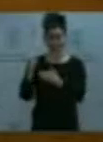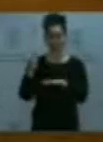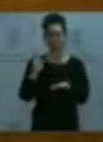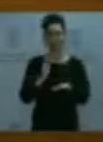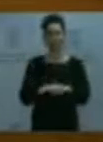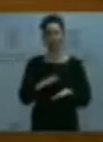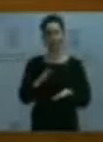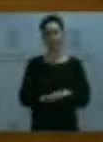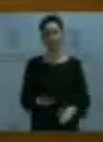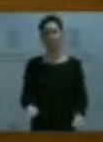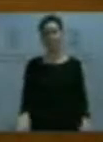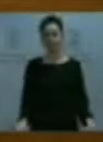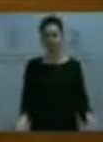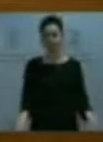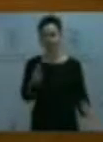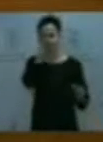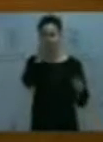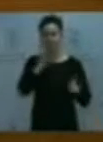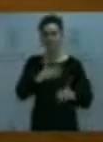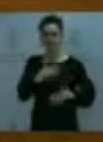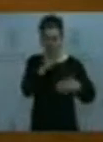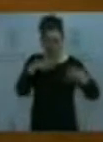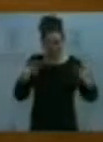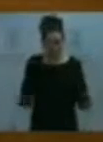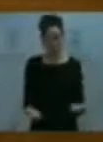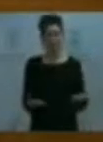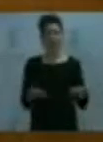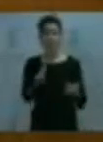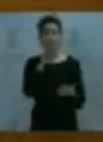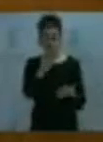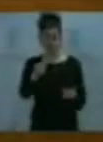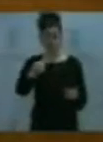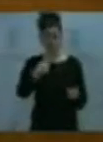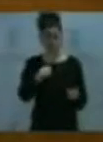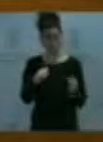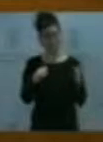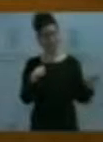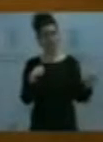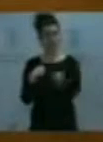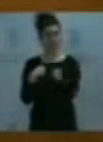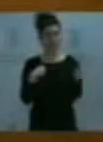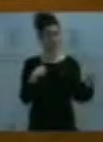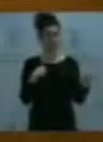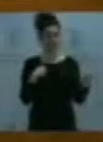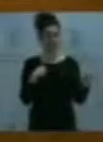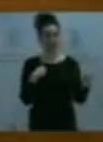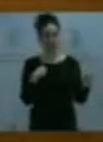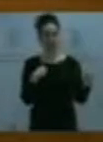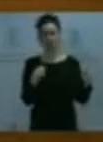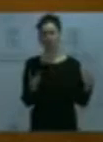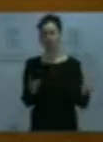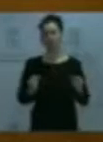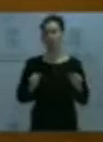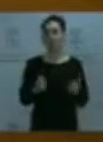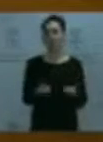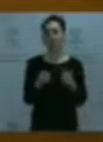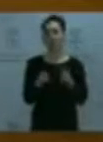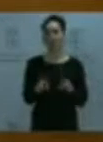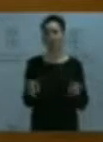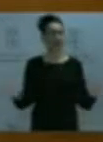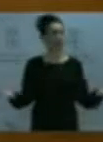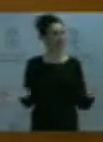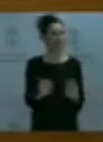Porque ustedes, y yo lo digo muchas veces, están secos de iniciativas, están paralizados por 30